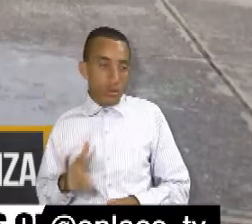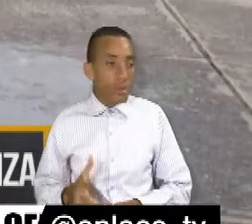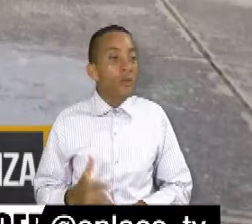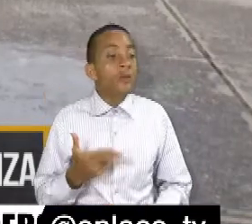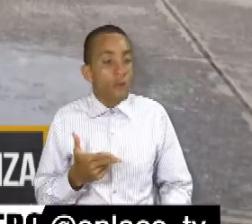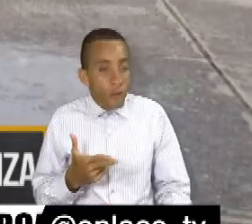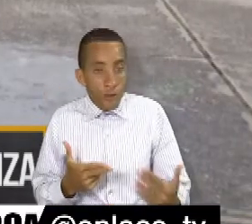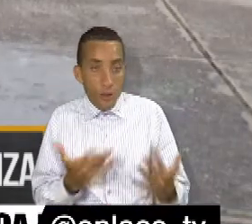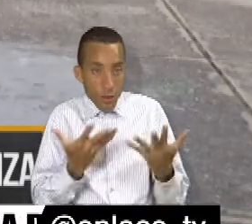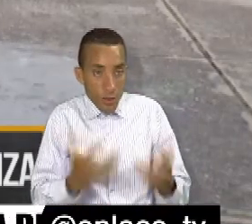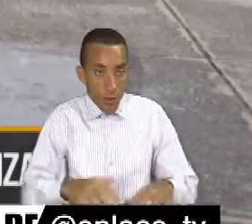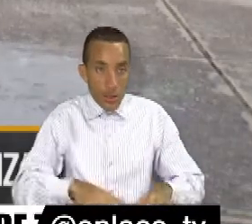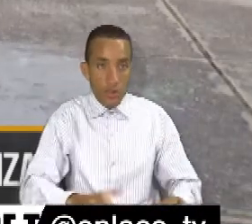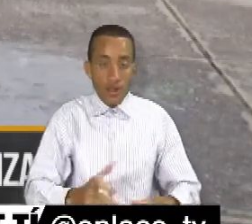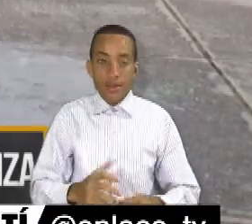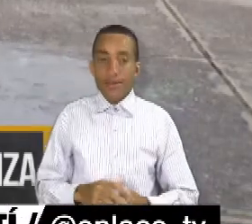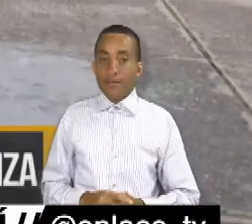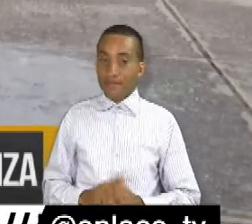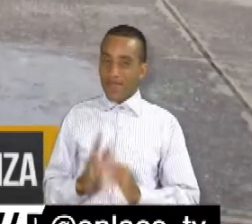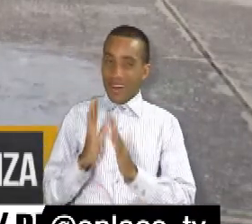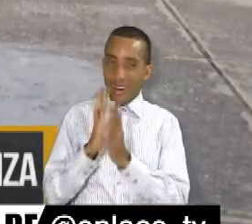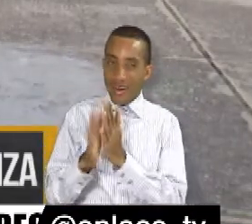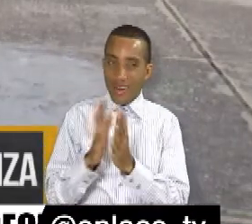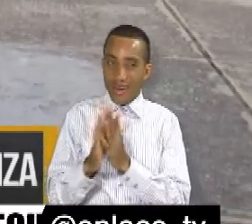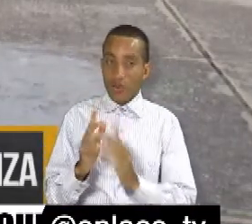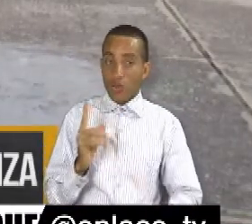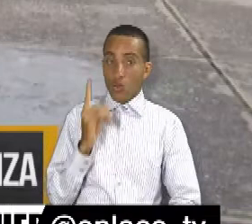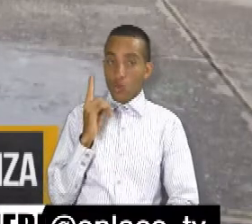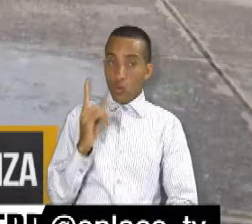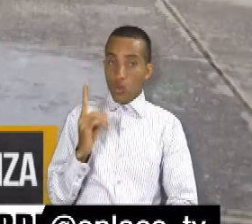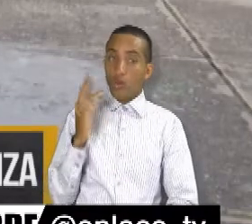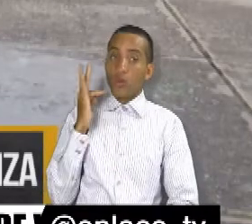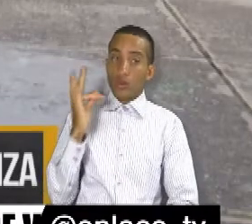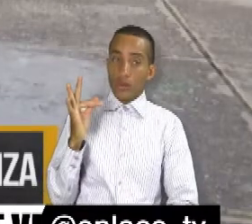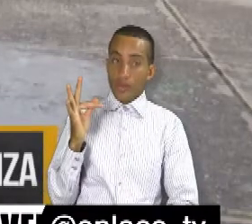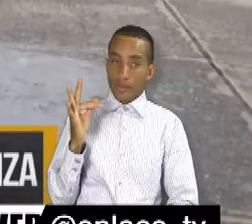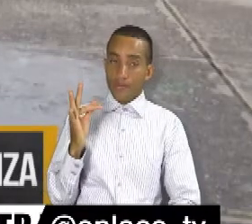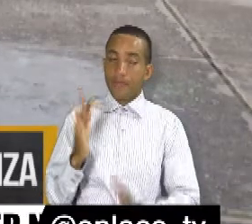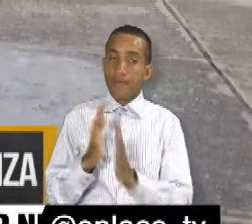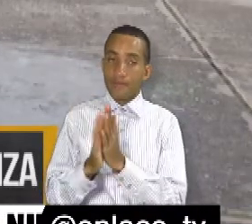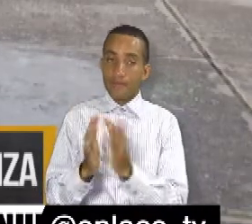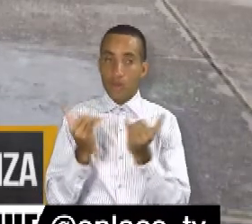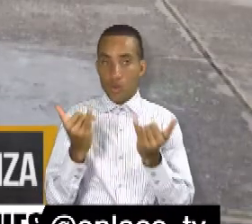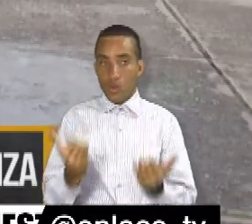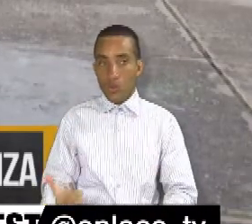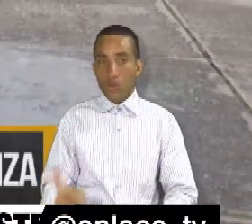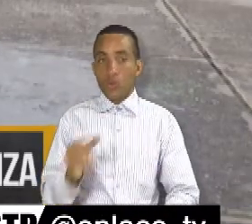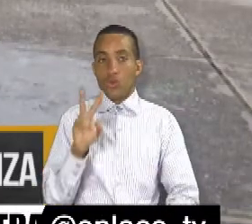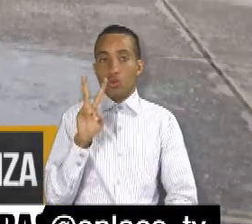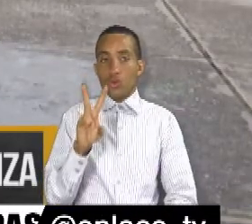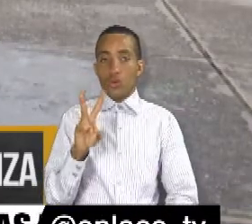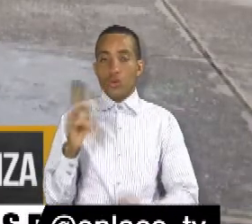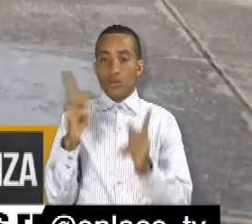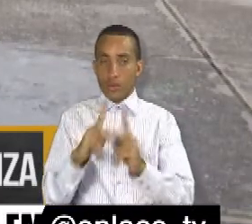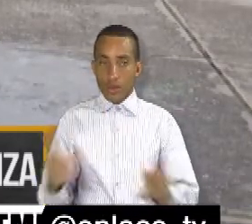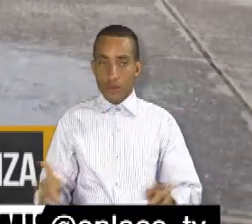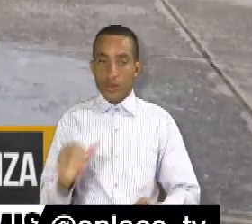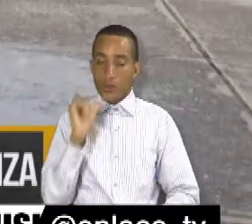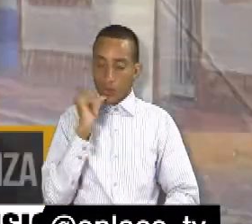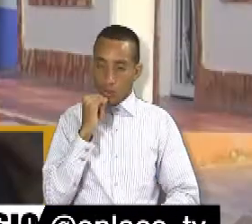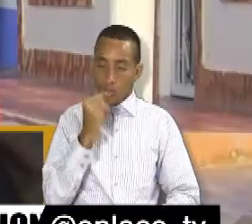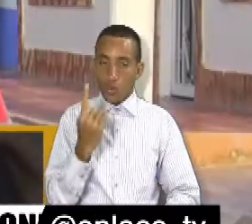Pero escuchemos entonces las declaraciones de uno de los testigos de ese hecho, que deja hasta el momento 2 personas heridas y